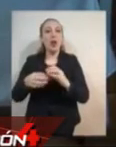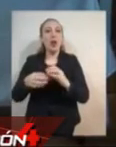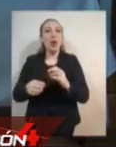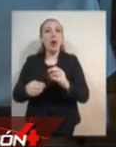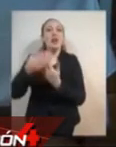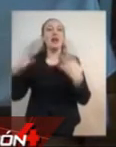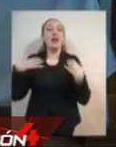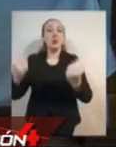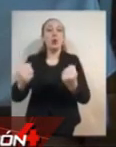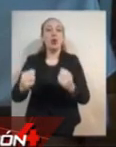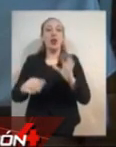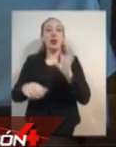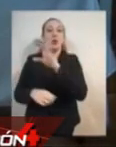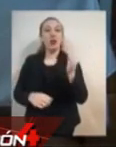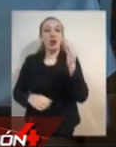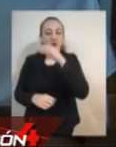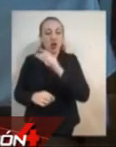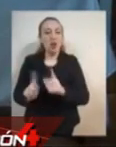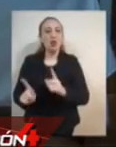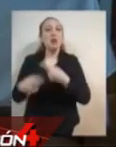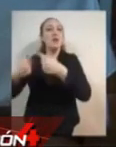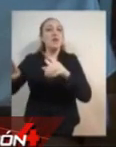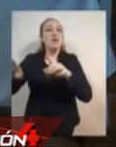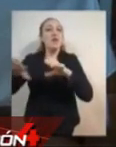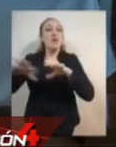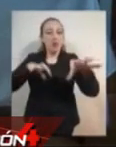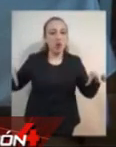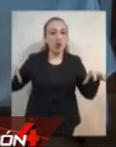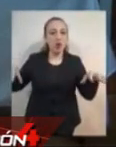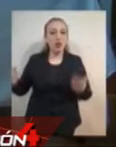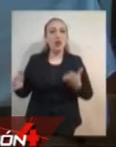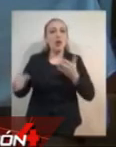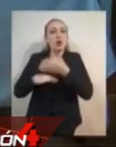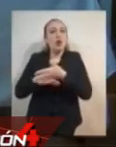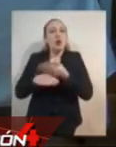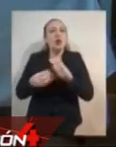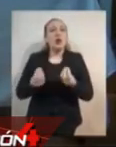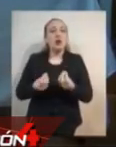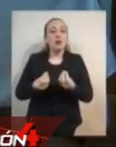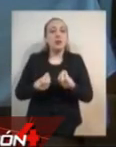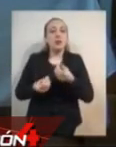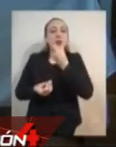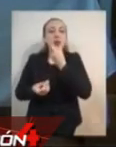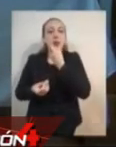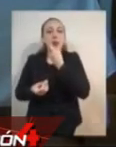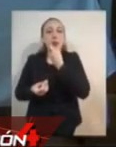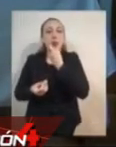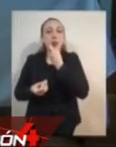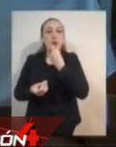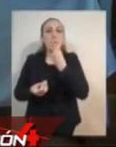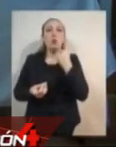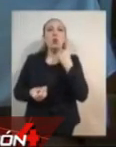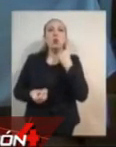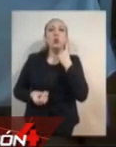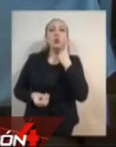provincia. Distintos organismos intervienen, por ejemplo, los